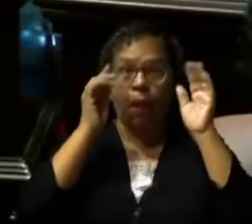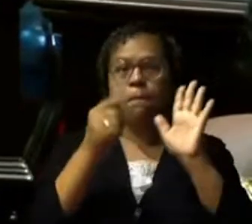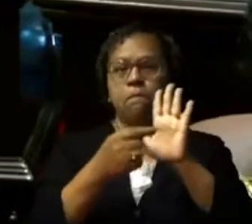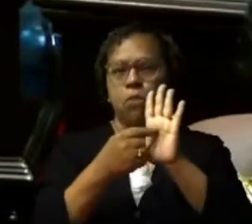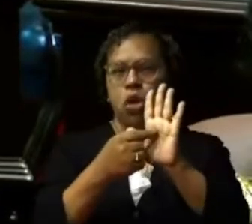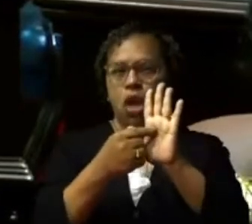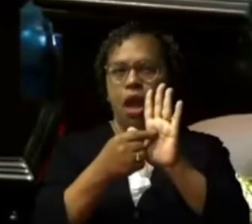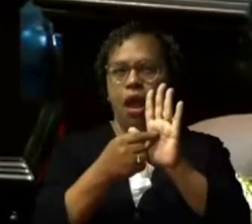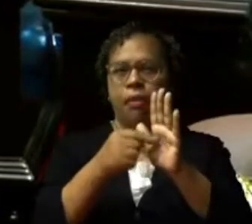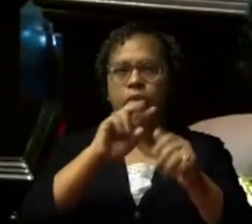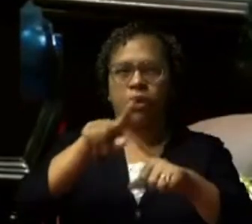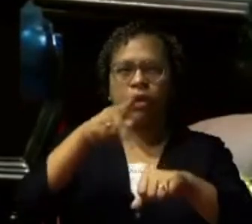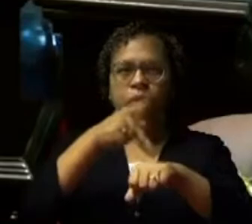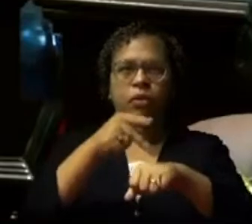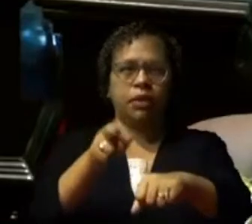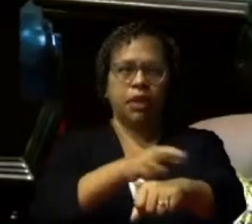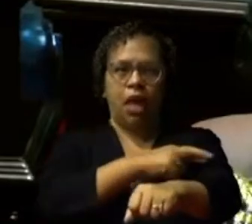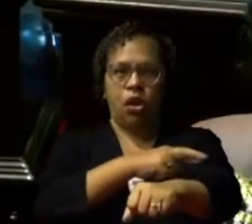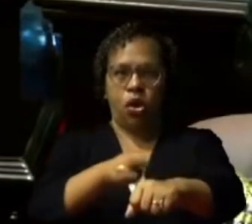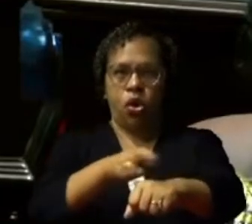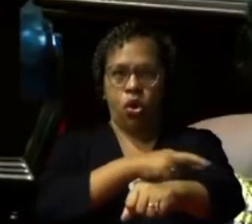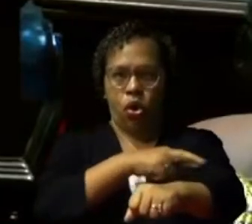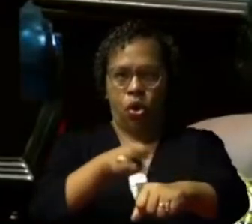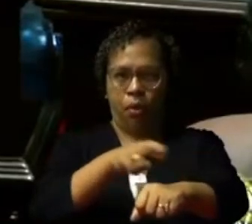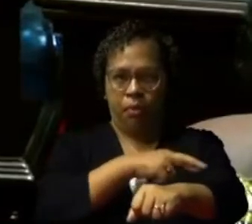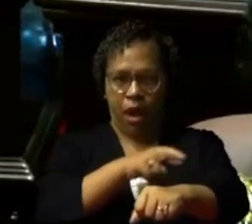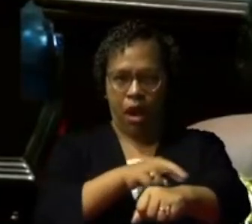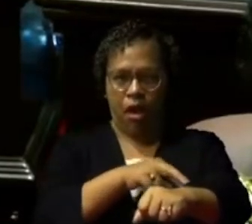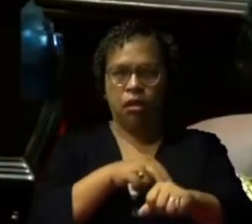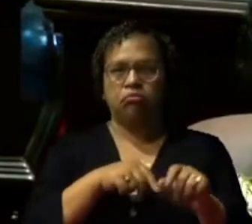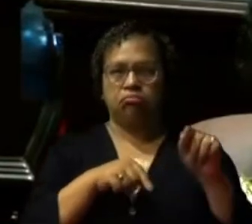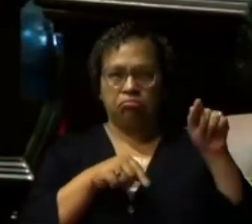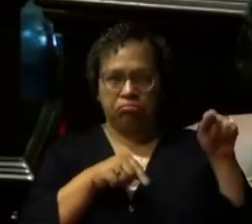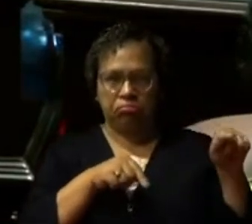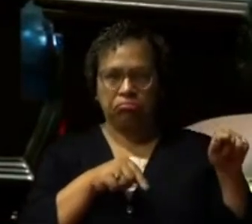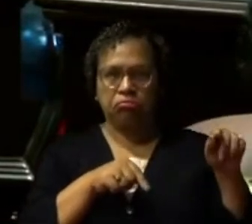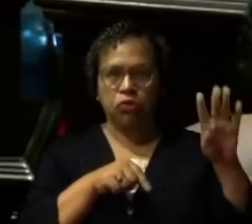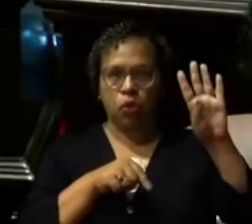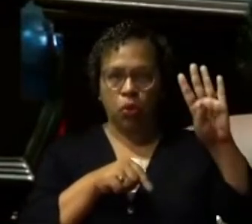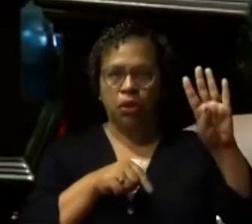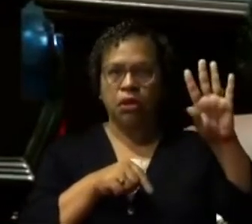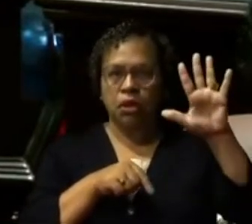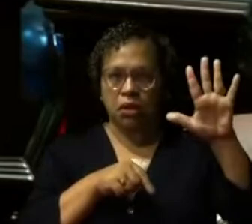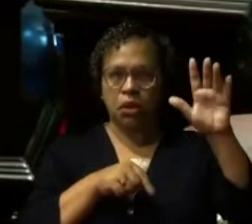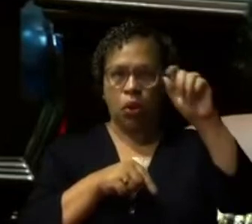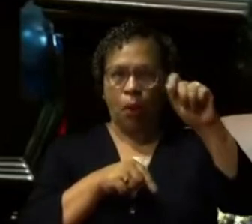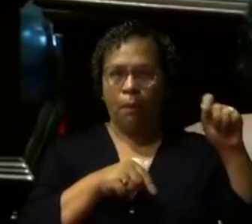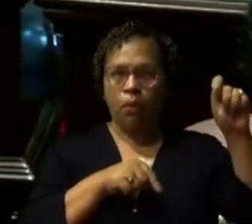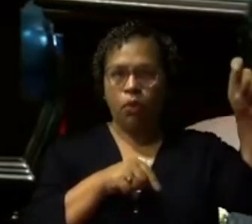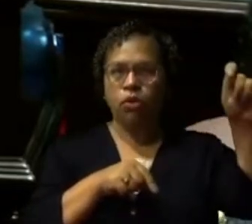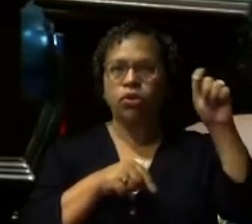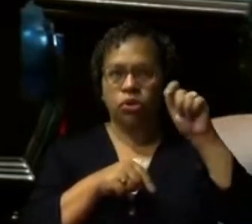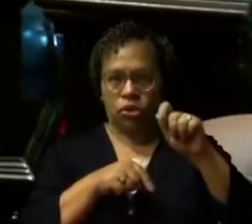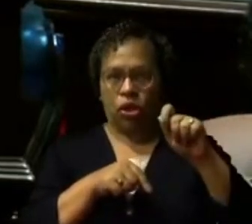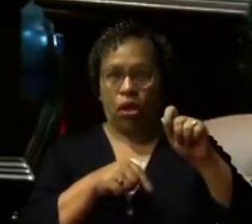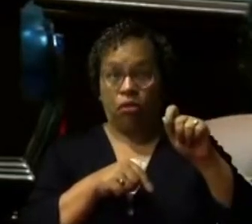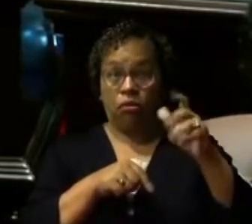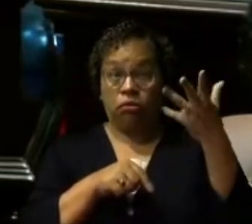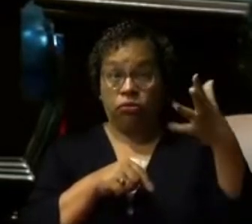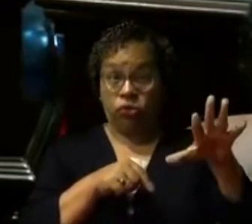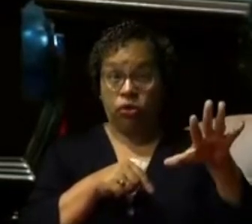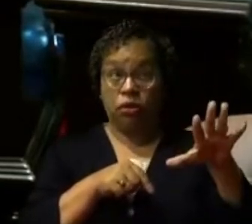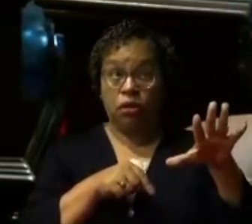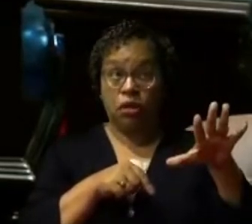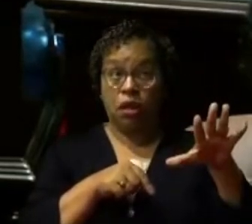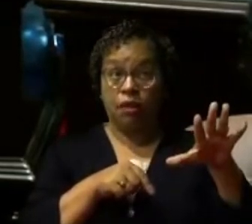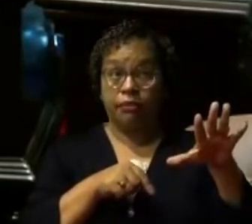Romana, donde la primera mayoría obtuvo el 46% de los votos y se deben elegir 4 diputados. Le pido un minuto extra por la introducción